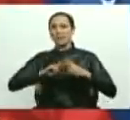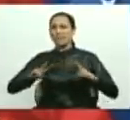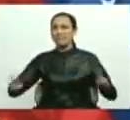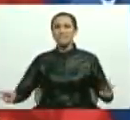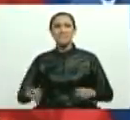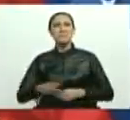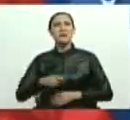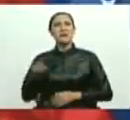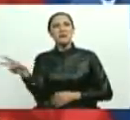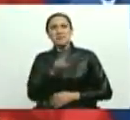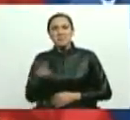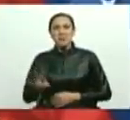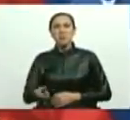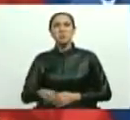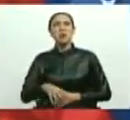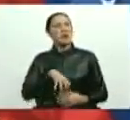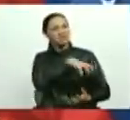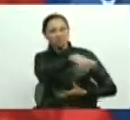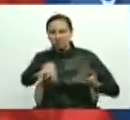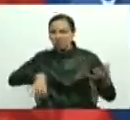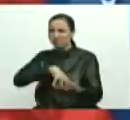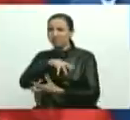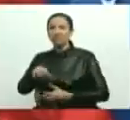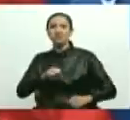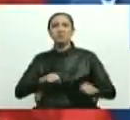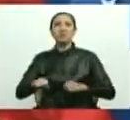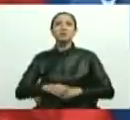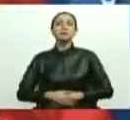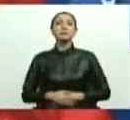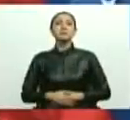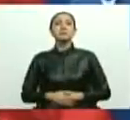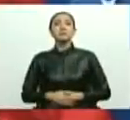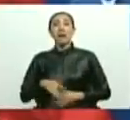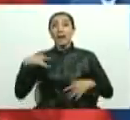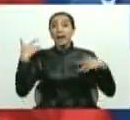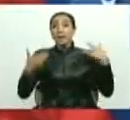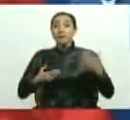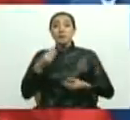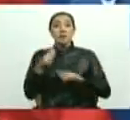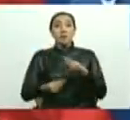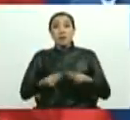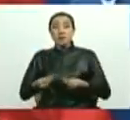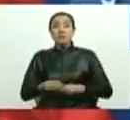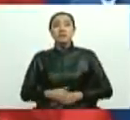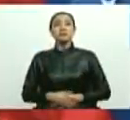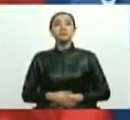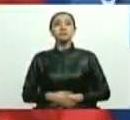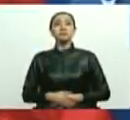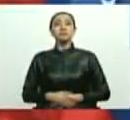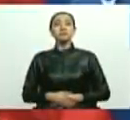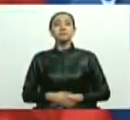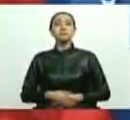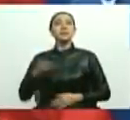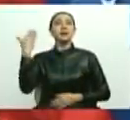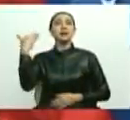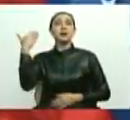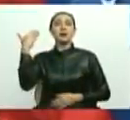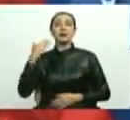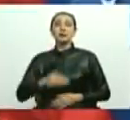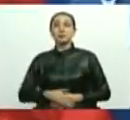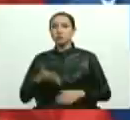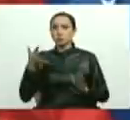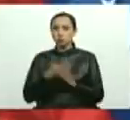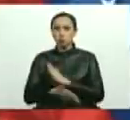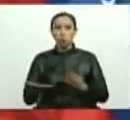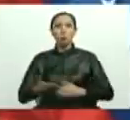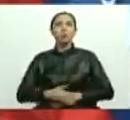República. Quiero recordar que este tipo de actividades de manera cíclica la venían realizando bajo la fachada